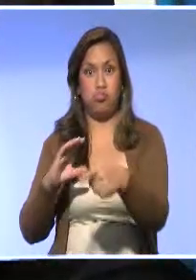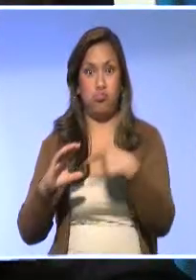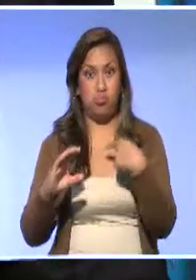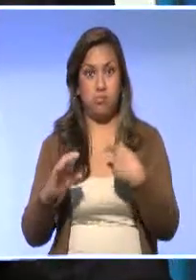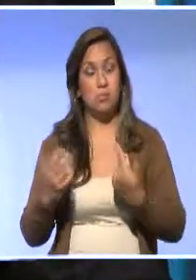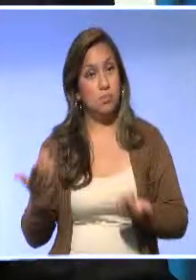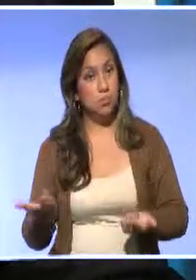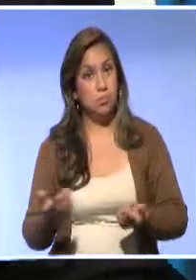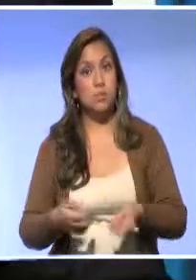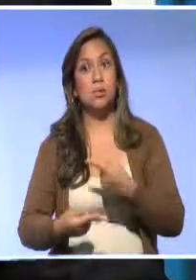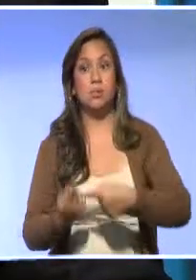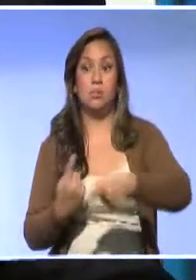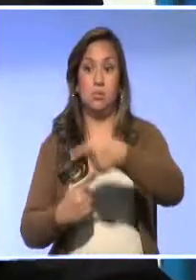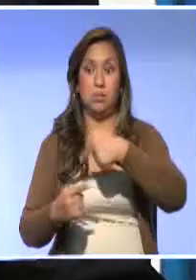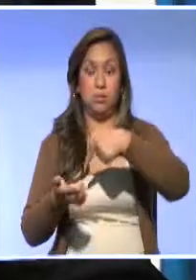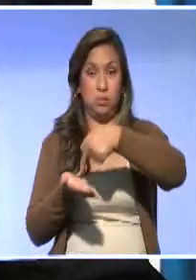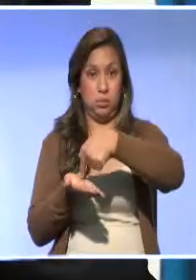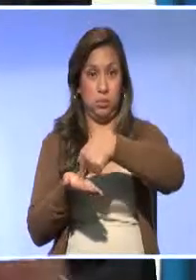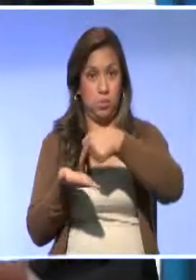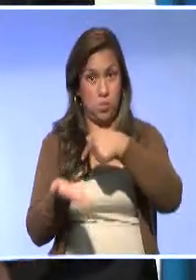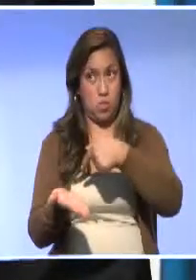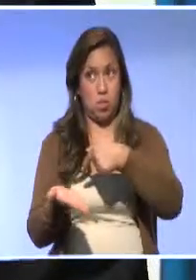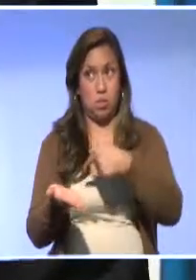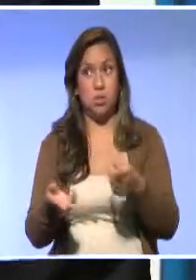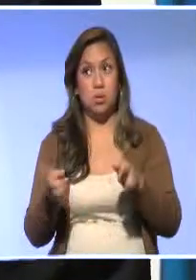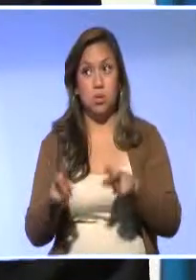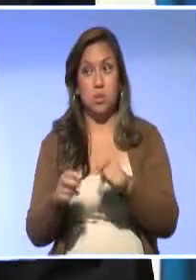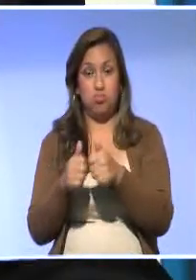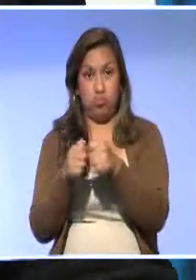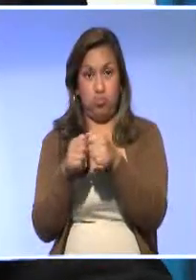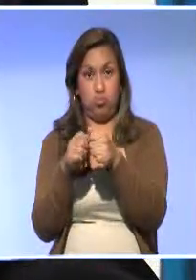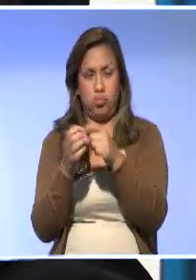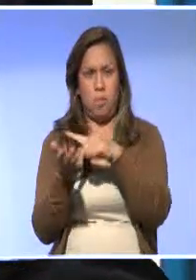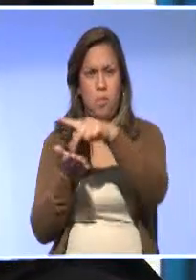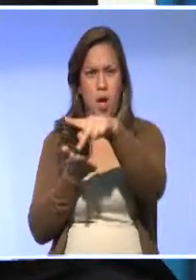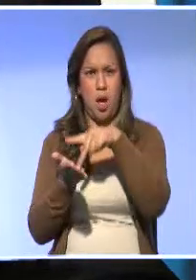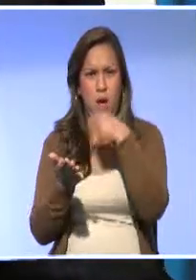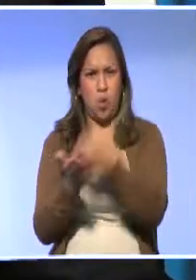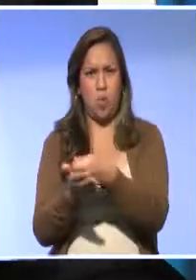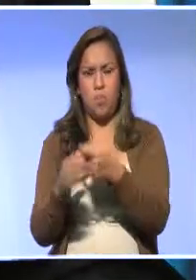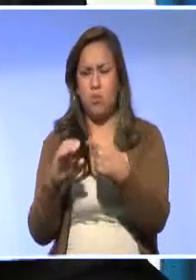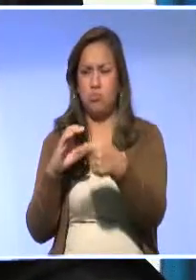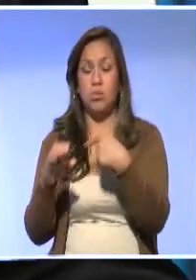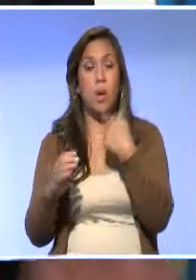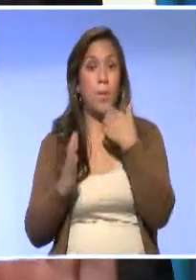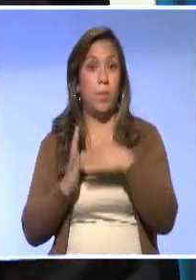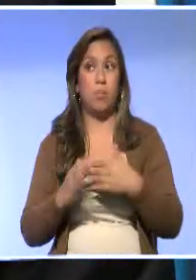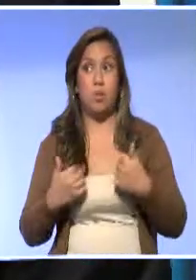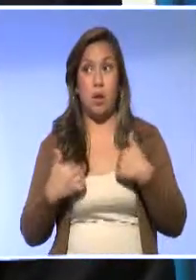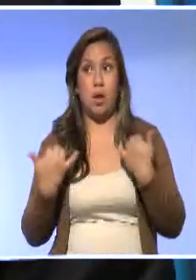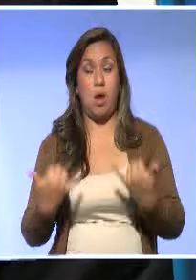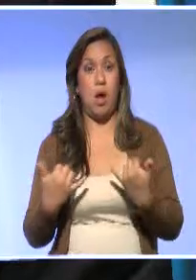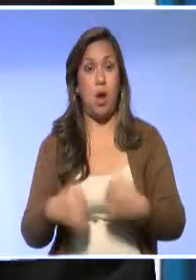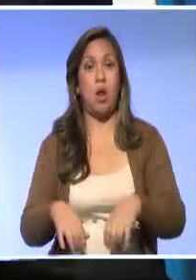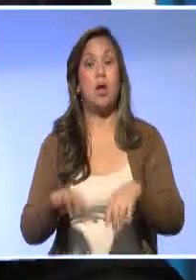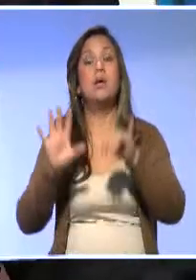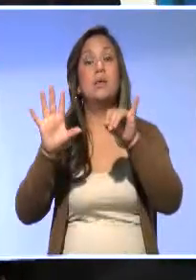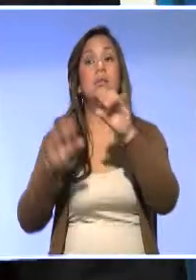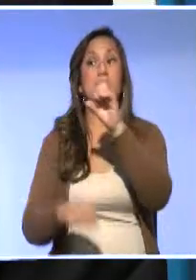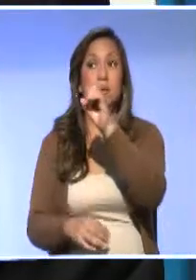la devolución del iva a través de el teléfono móvil por ejemplo en mi caso hoy día alrededor de 60 dólares puede